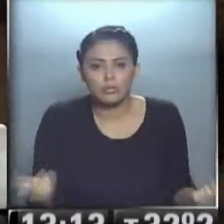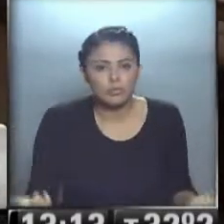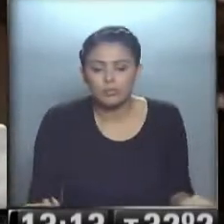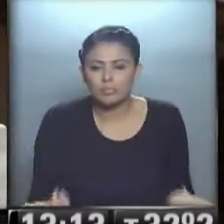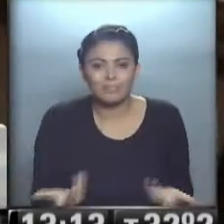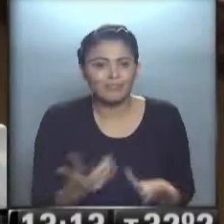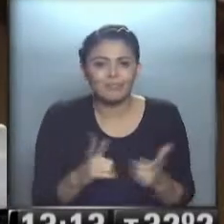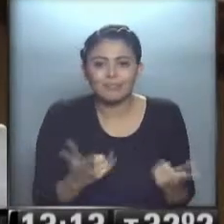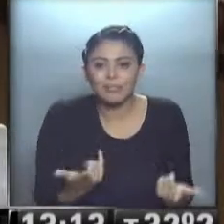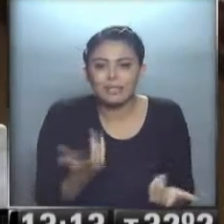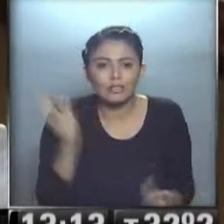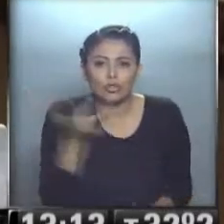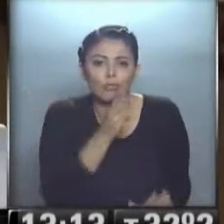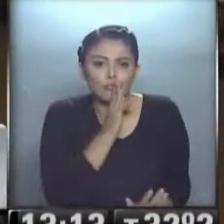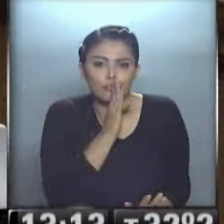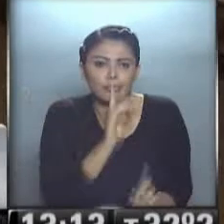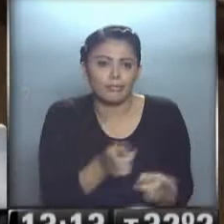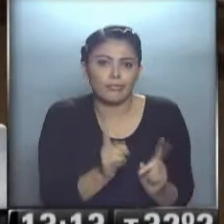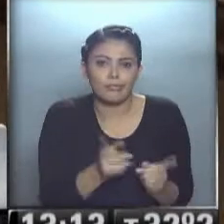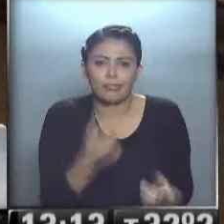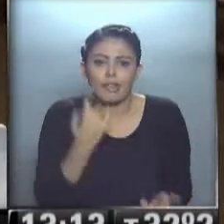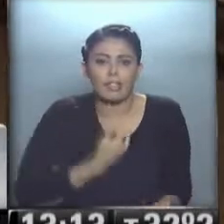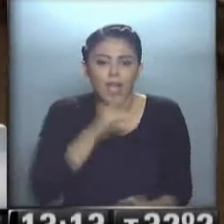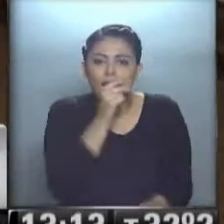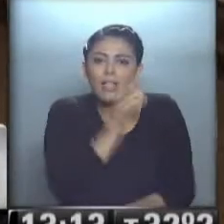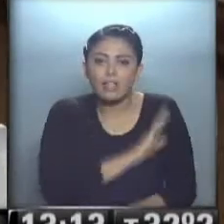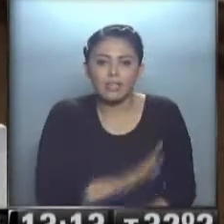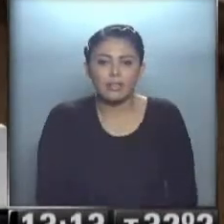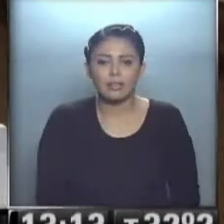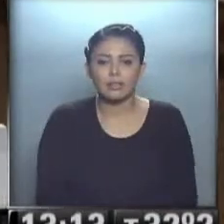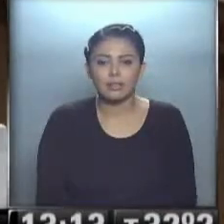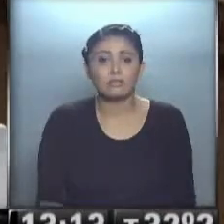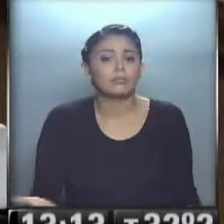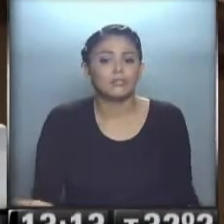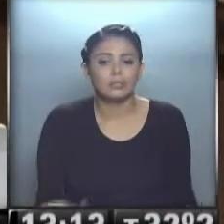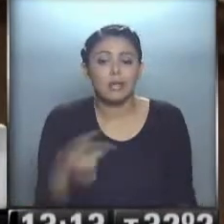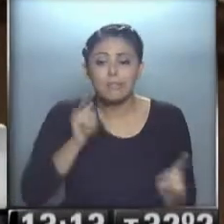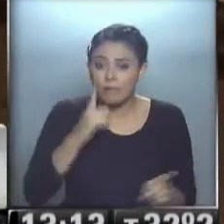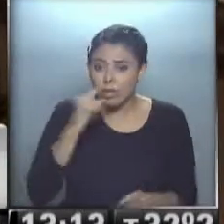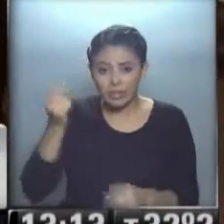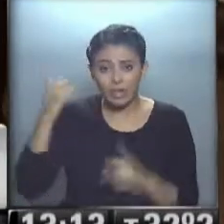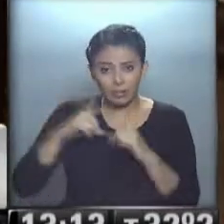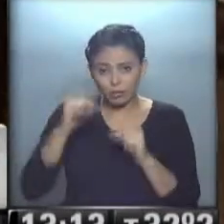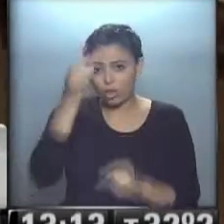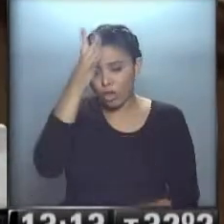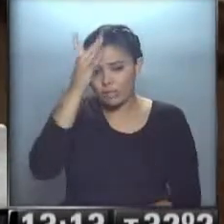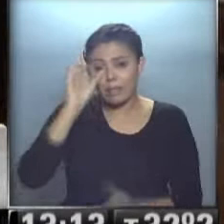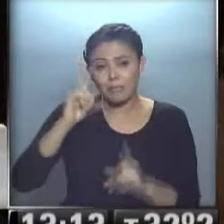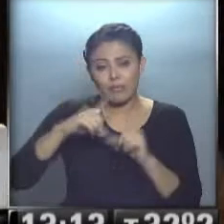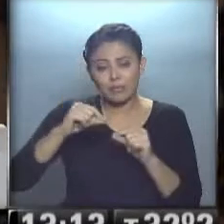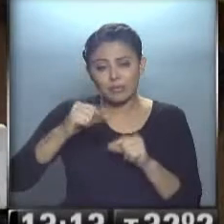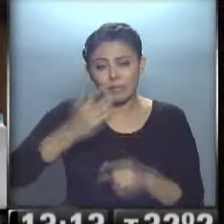no pasaba nada no me decían nada y bueno yo ese día el día 12 que nació mi